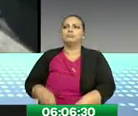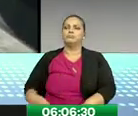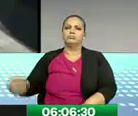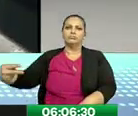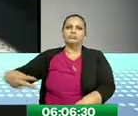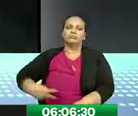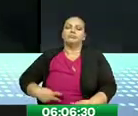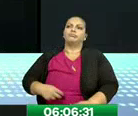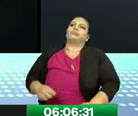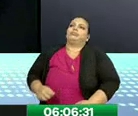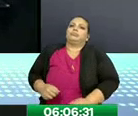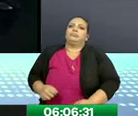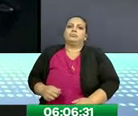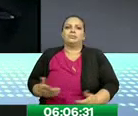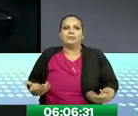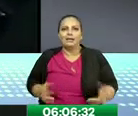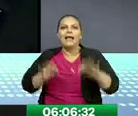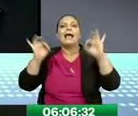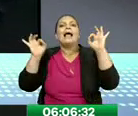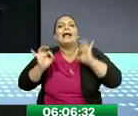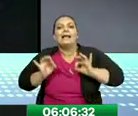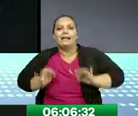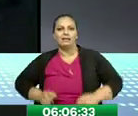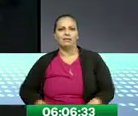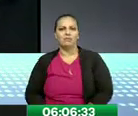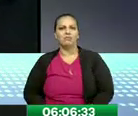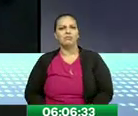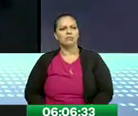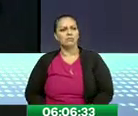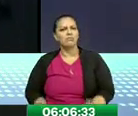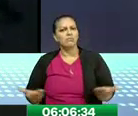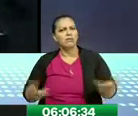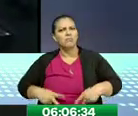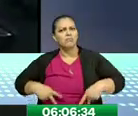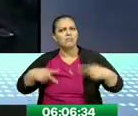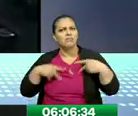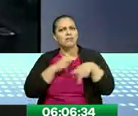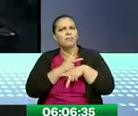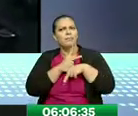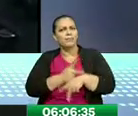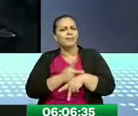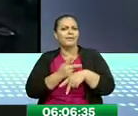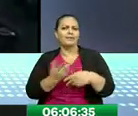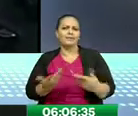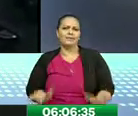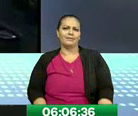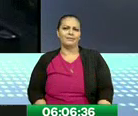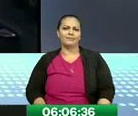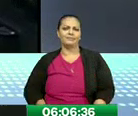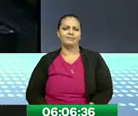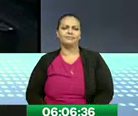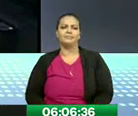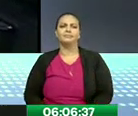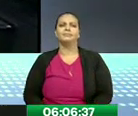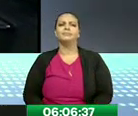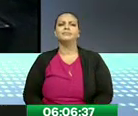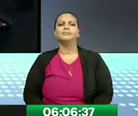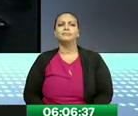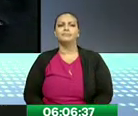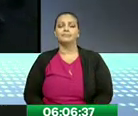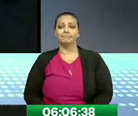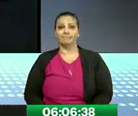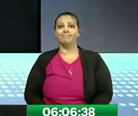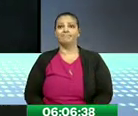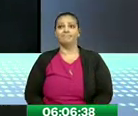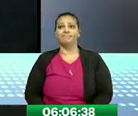permite usar estos dispositivos que vienen a proteger su salud. su vida. Su integridad. Su integridad, porque mucha